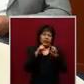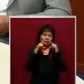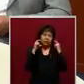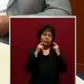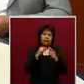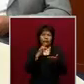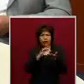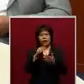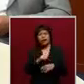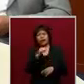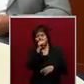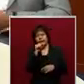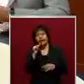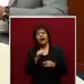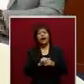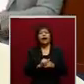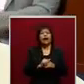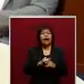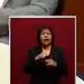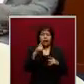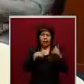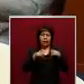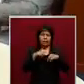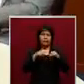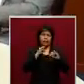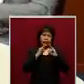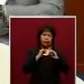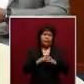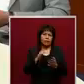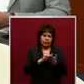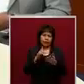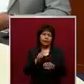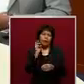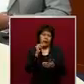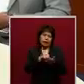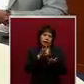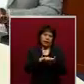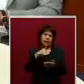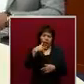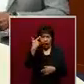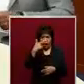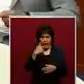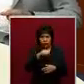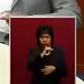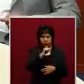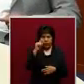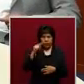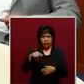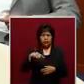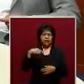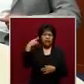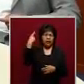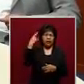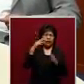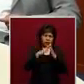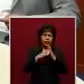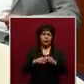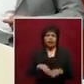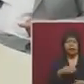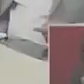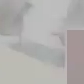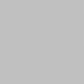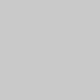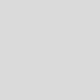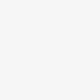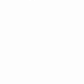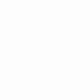cubreboca. Gracias, Alejandra Varela García, en Lengua de Señas Mexicana. Y mañana tenemos una cita en punto de las 12 de la A a la Z, Puebla en Casa. Gracias, buena tarde.